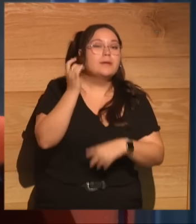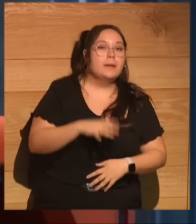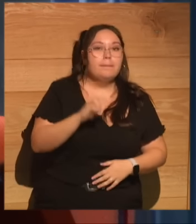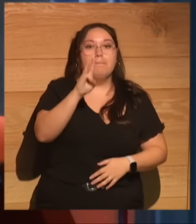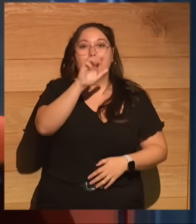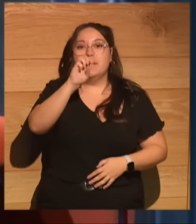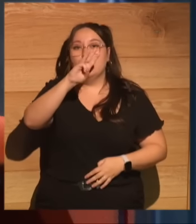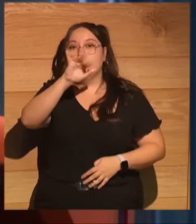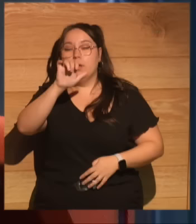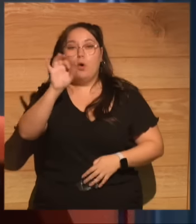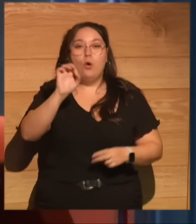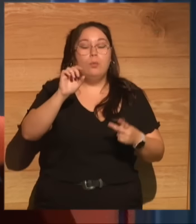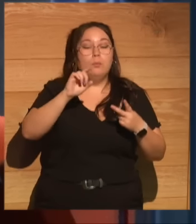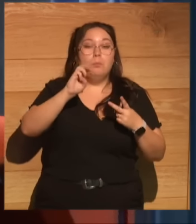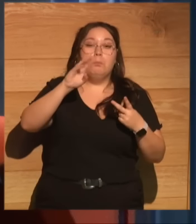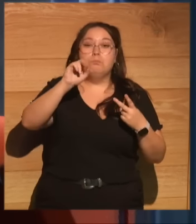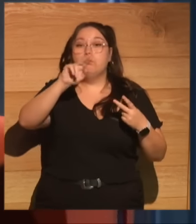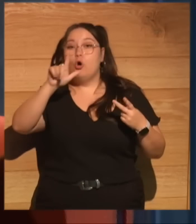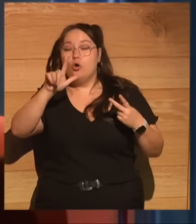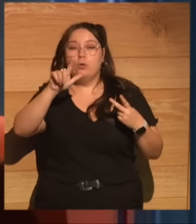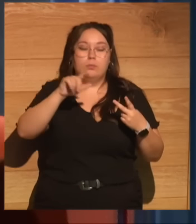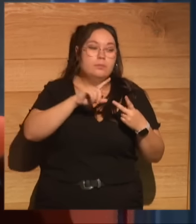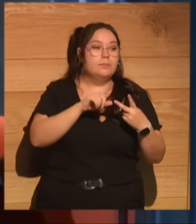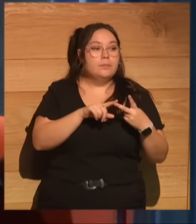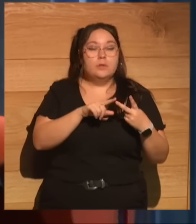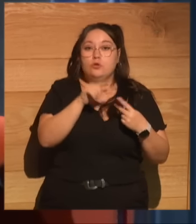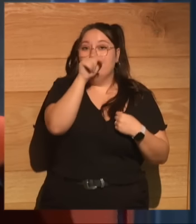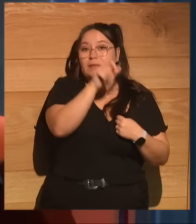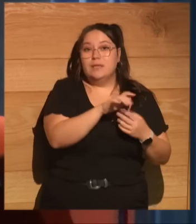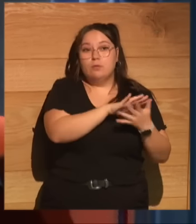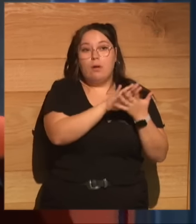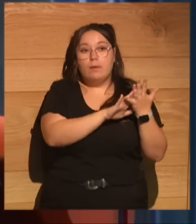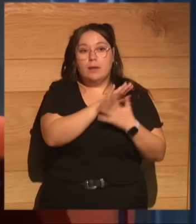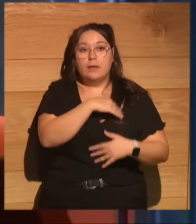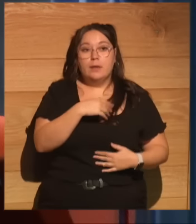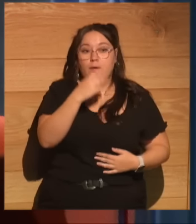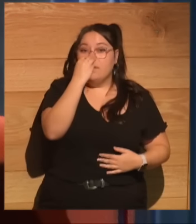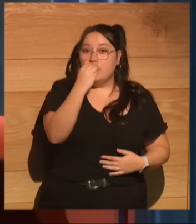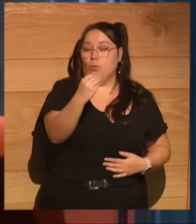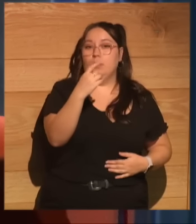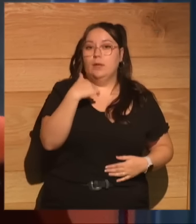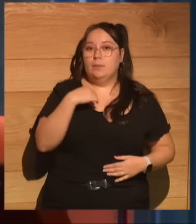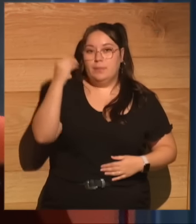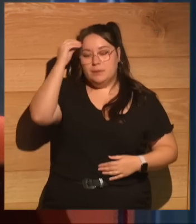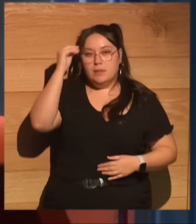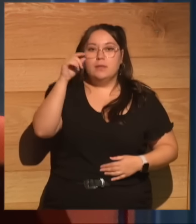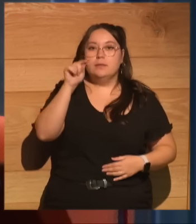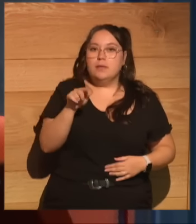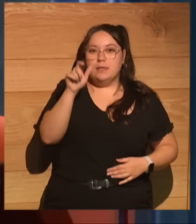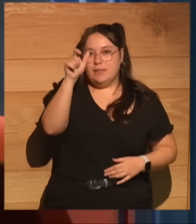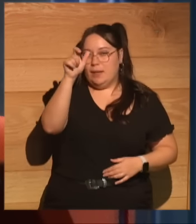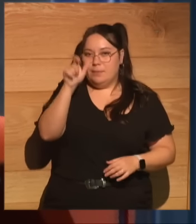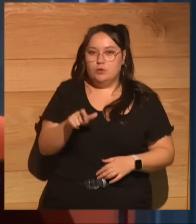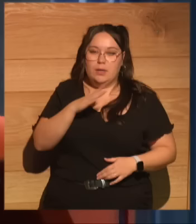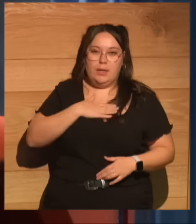Herman, o de Paul Rubens, como lo queramos llamar, que dice, yo voy a hablar de este tío, me pusieron Frankenweenie y decidí que era el tío que quería para mi